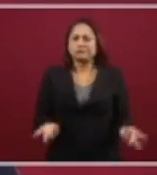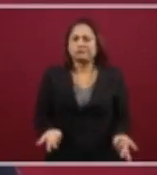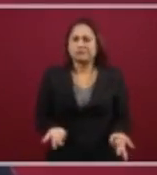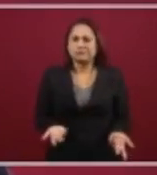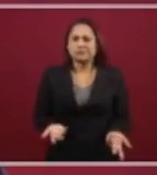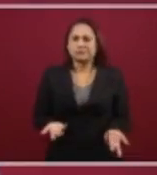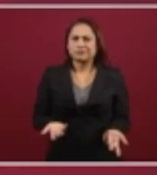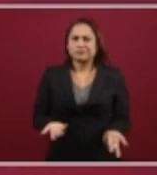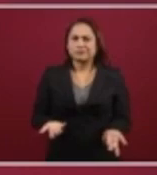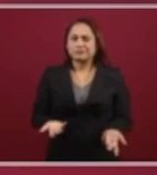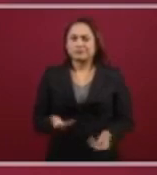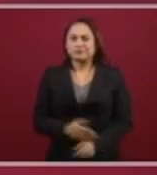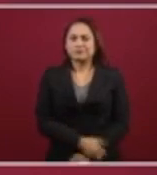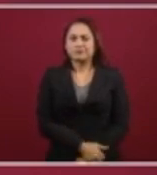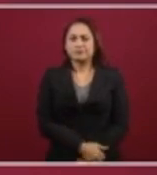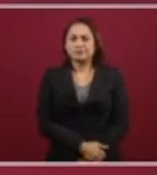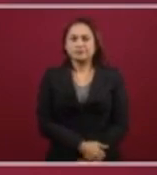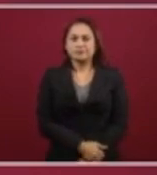cinto,